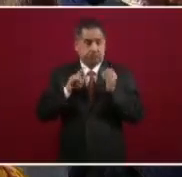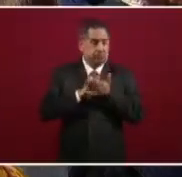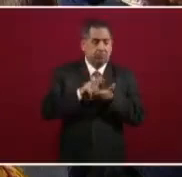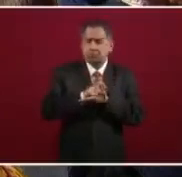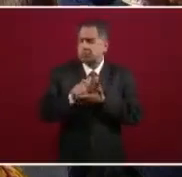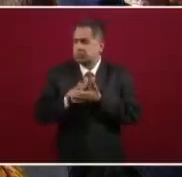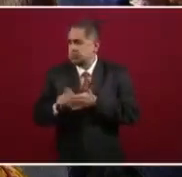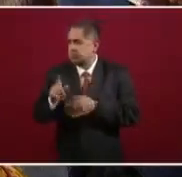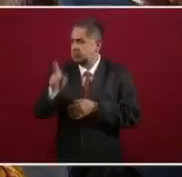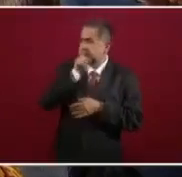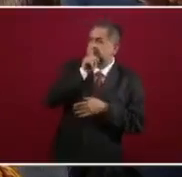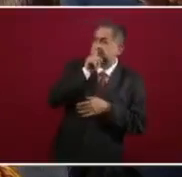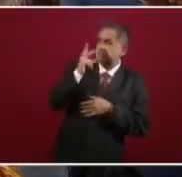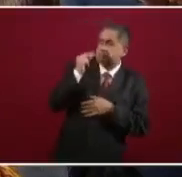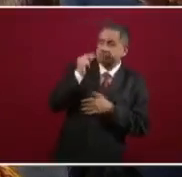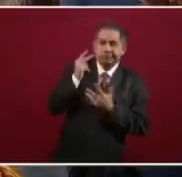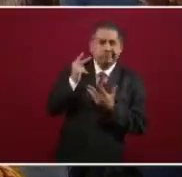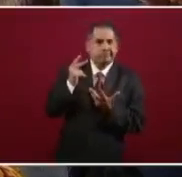pues era